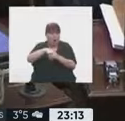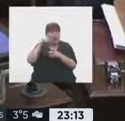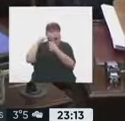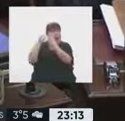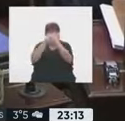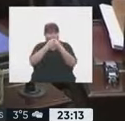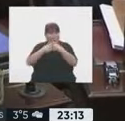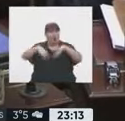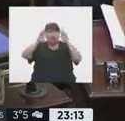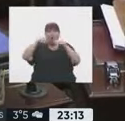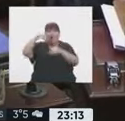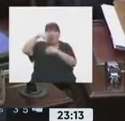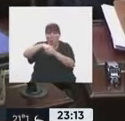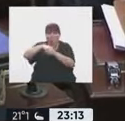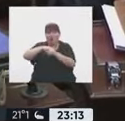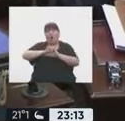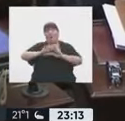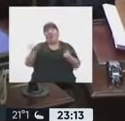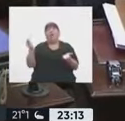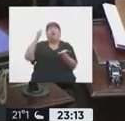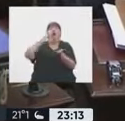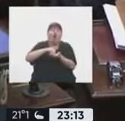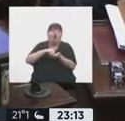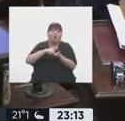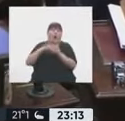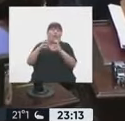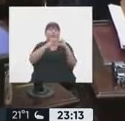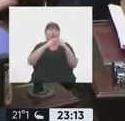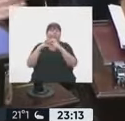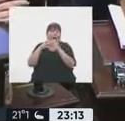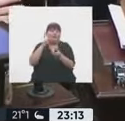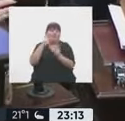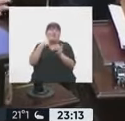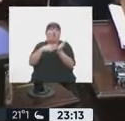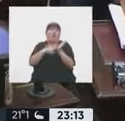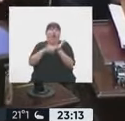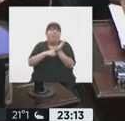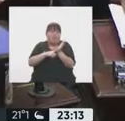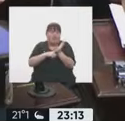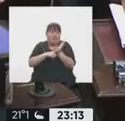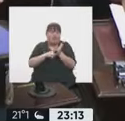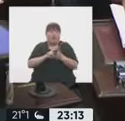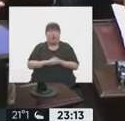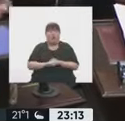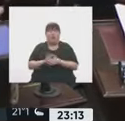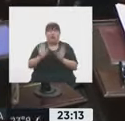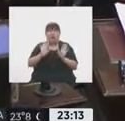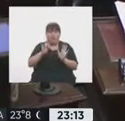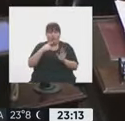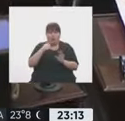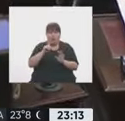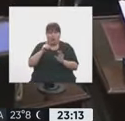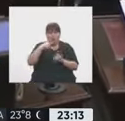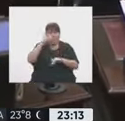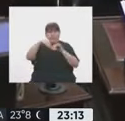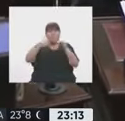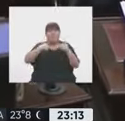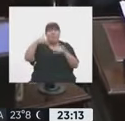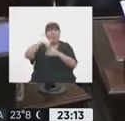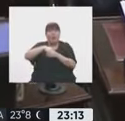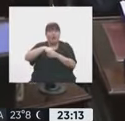de acuerdo todo el cuerpo de evitar abrir nuevamente el debate como lo establece el reglamento no no lo dijo llamó a